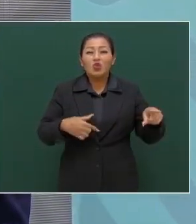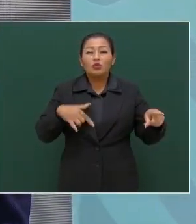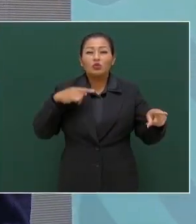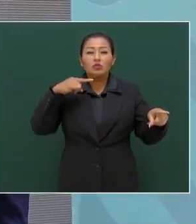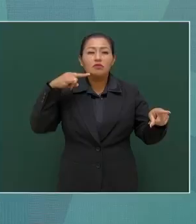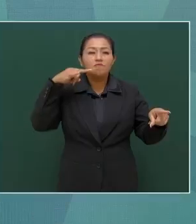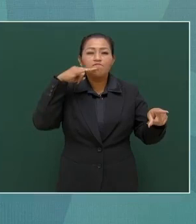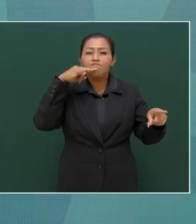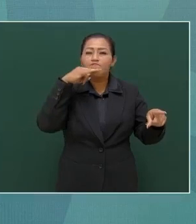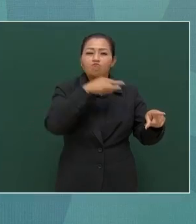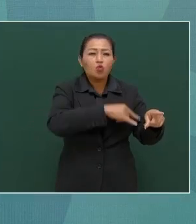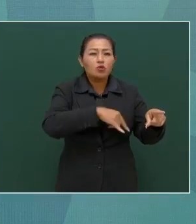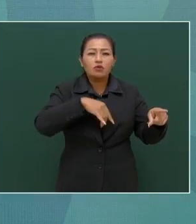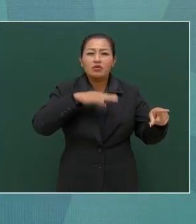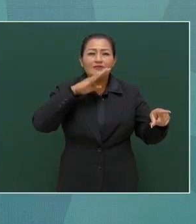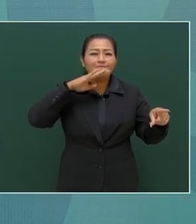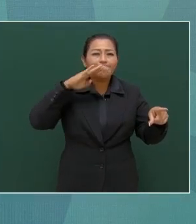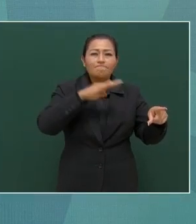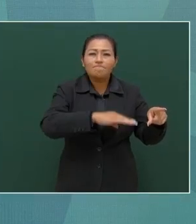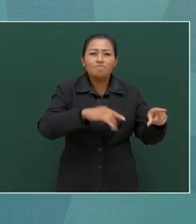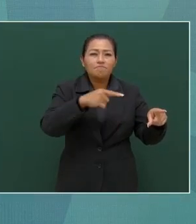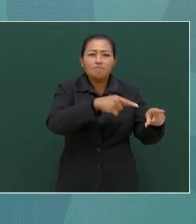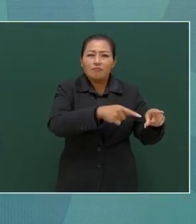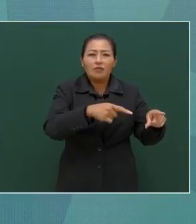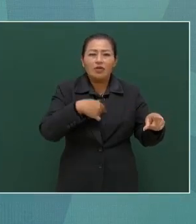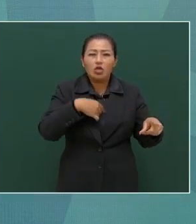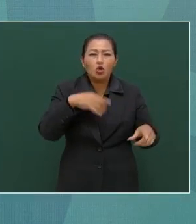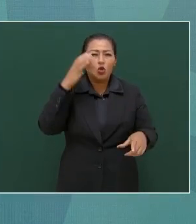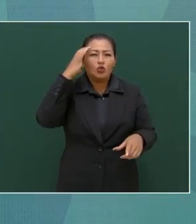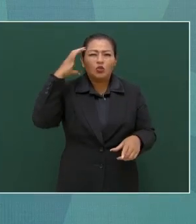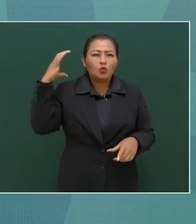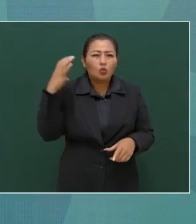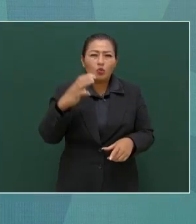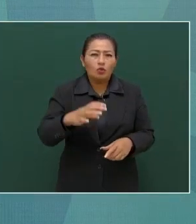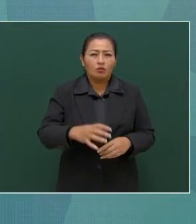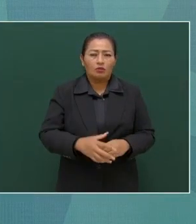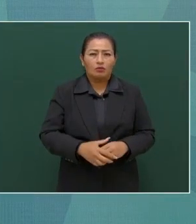hipocresía y de descaro y de cretinismo